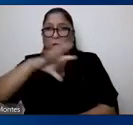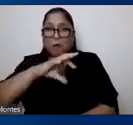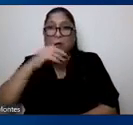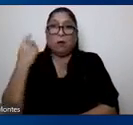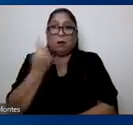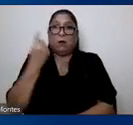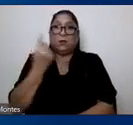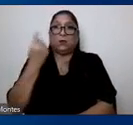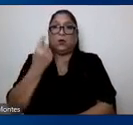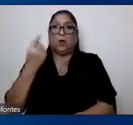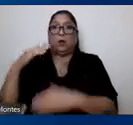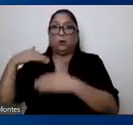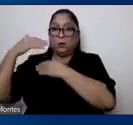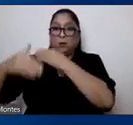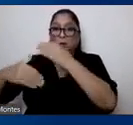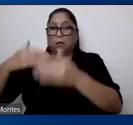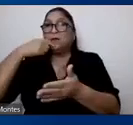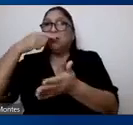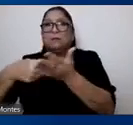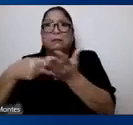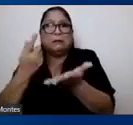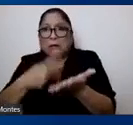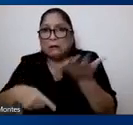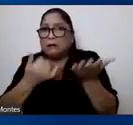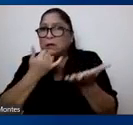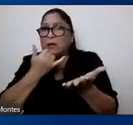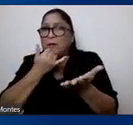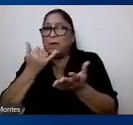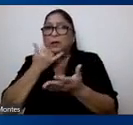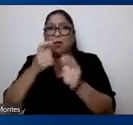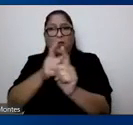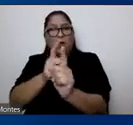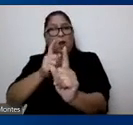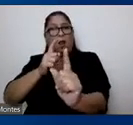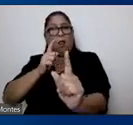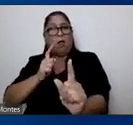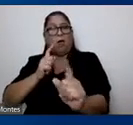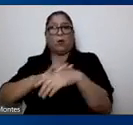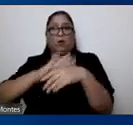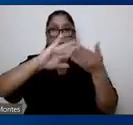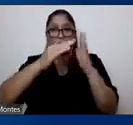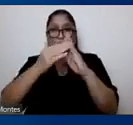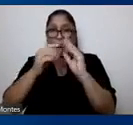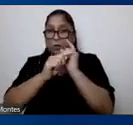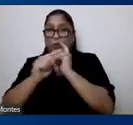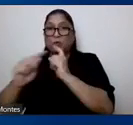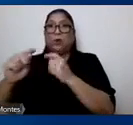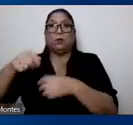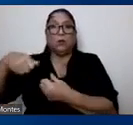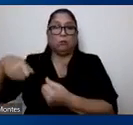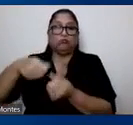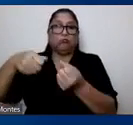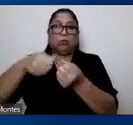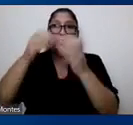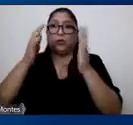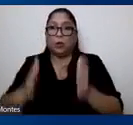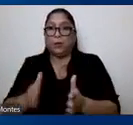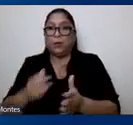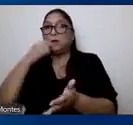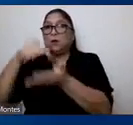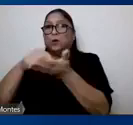la trascendencia que estaba sucediendo pues, en las zonas alejadas a las urbes, es decir, campesinado, en las áreas